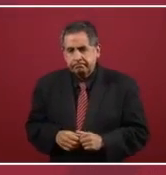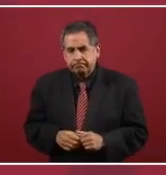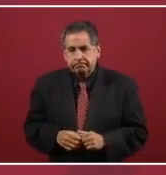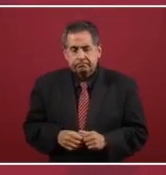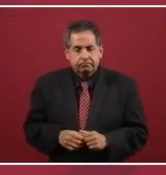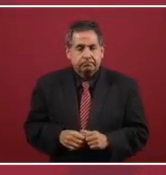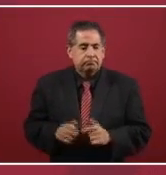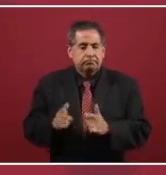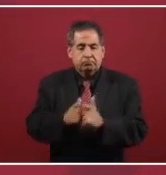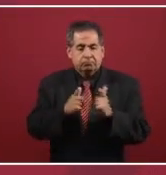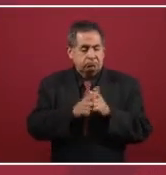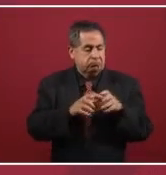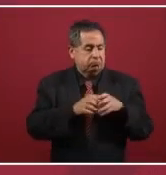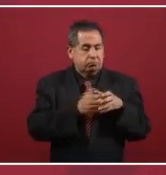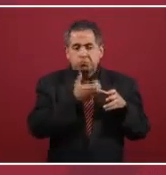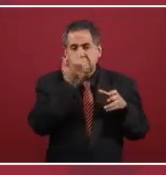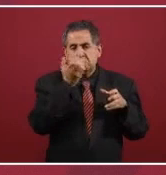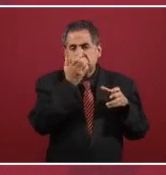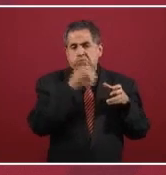Grupos conservadores,